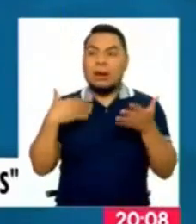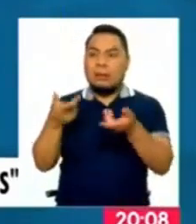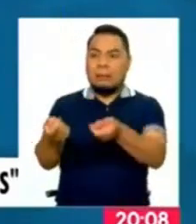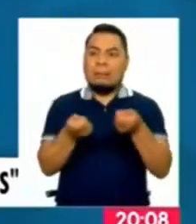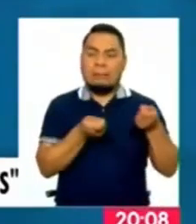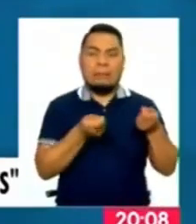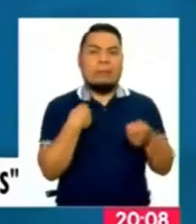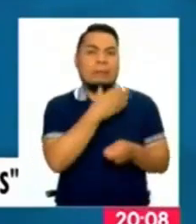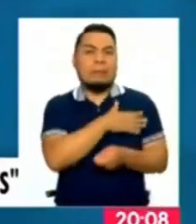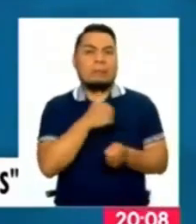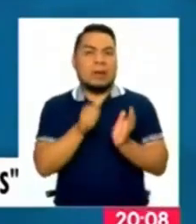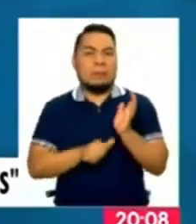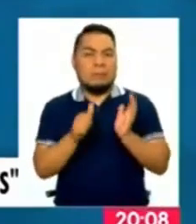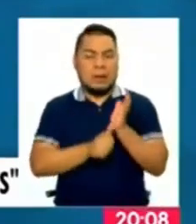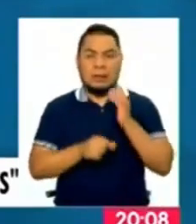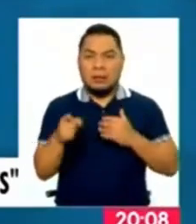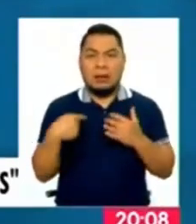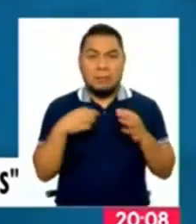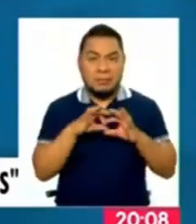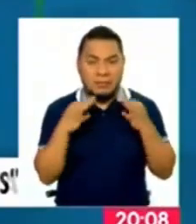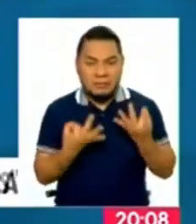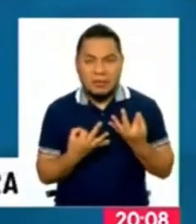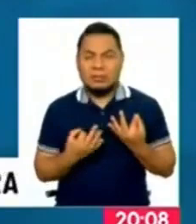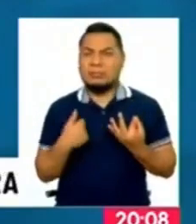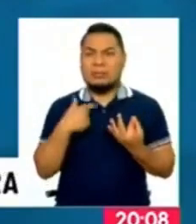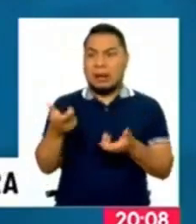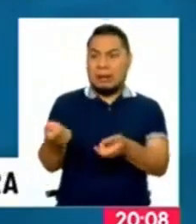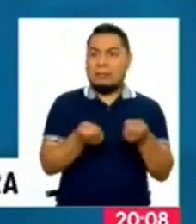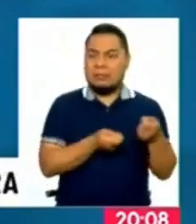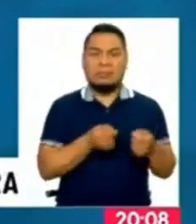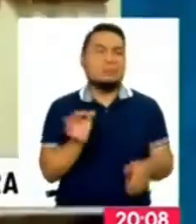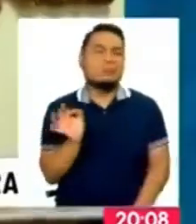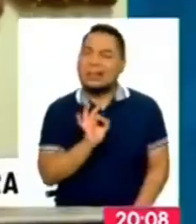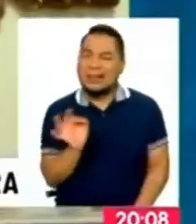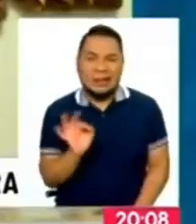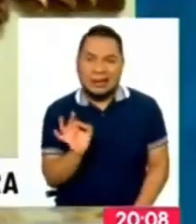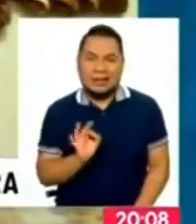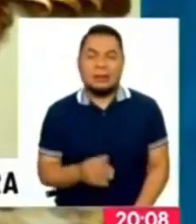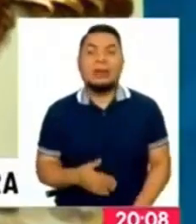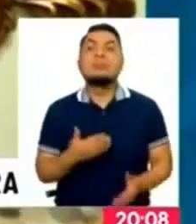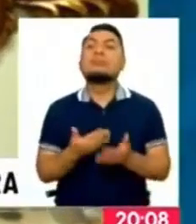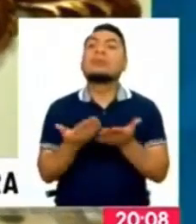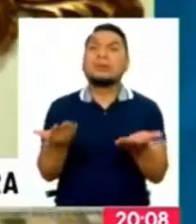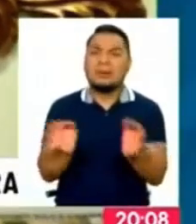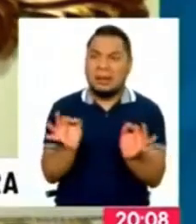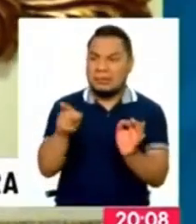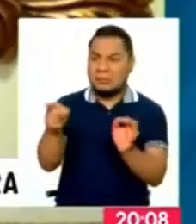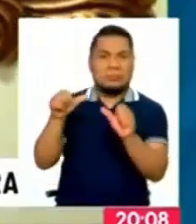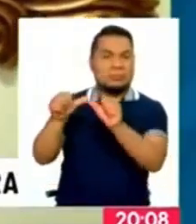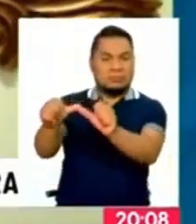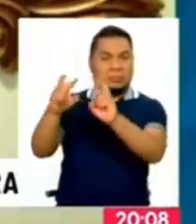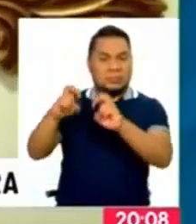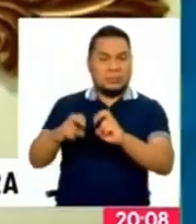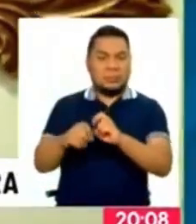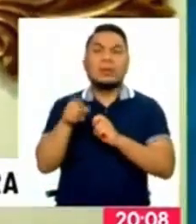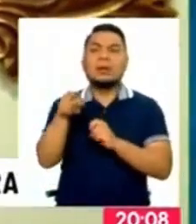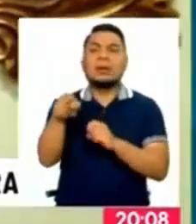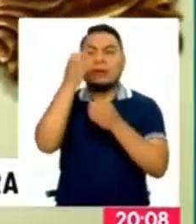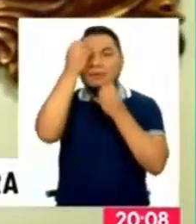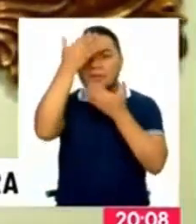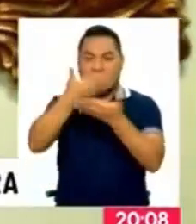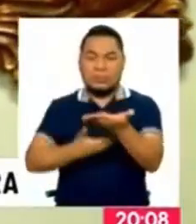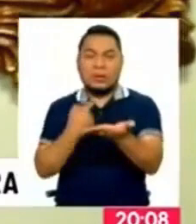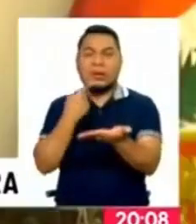65 años antes de asumir este puesto en el mininter era el gerente de servicios públicos del municipio de sant louis